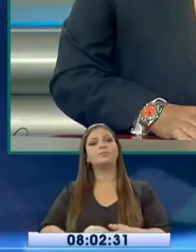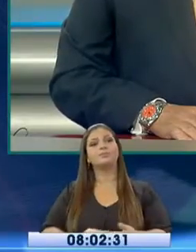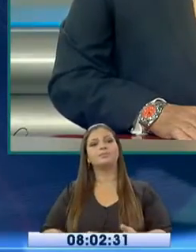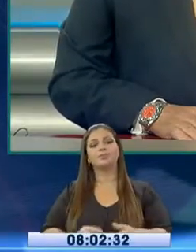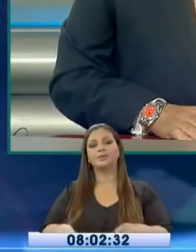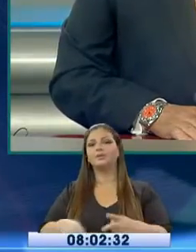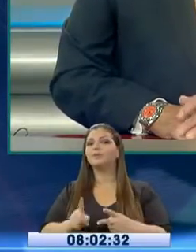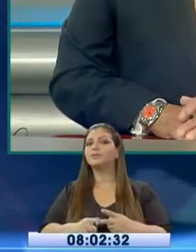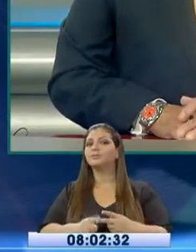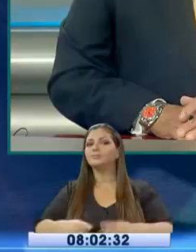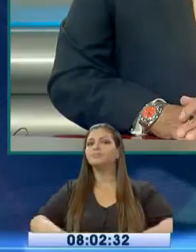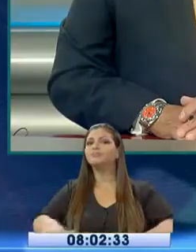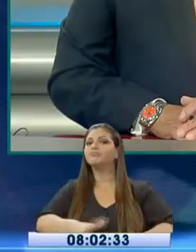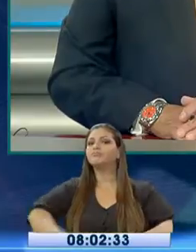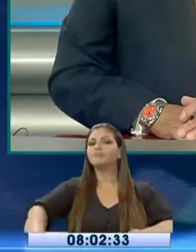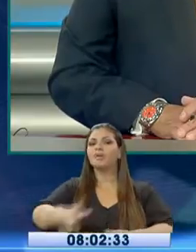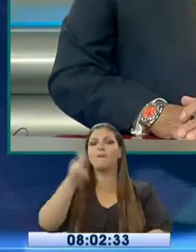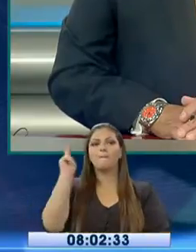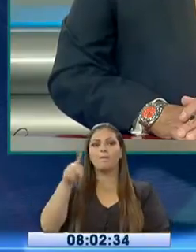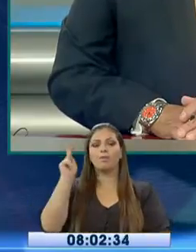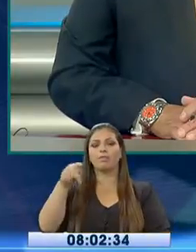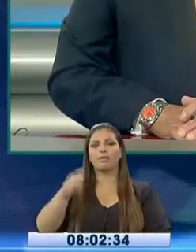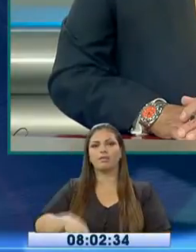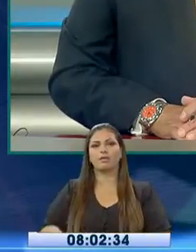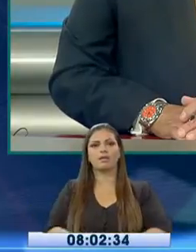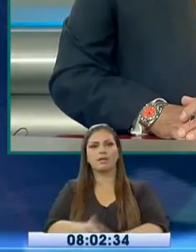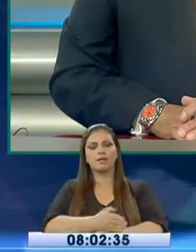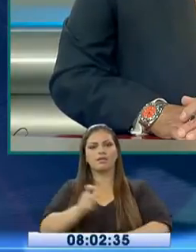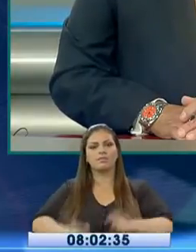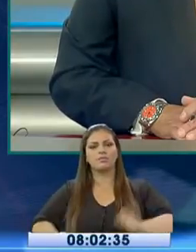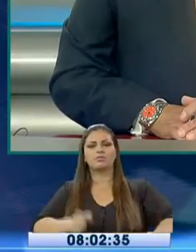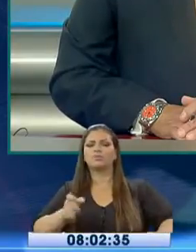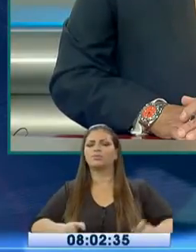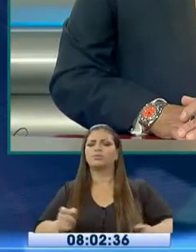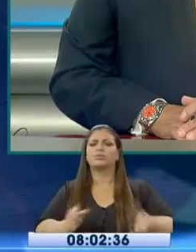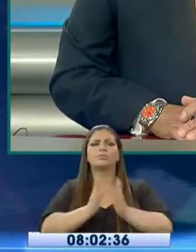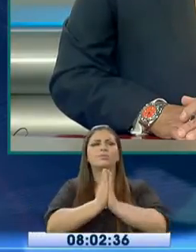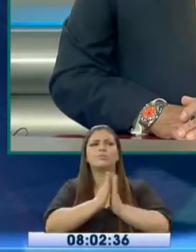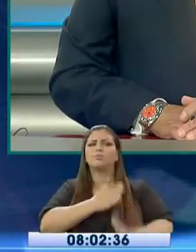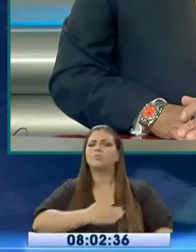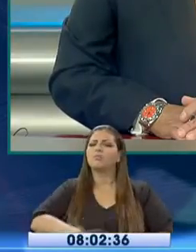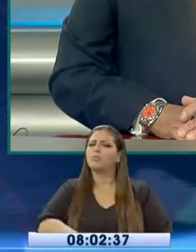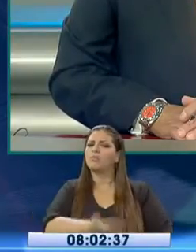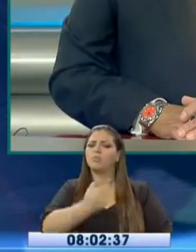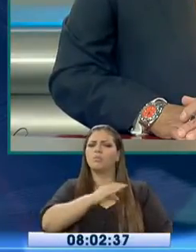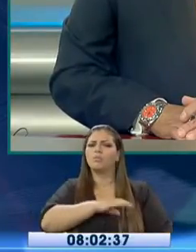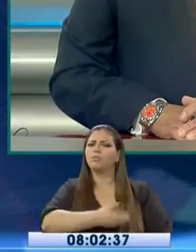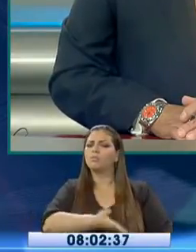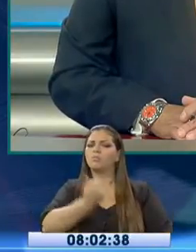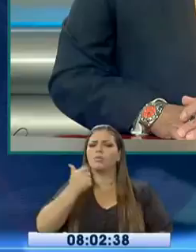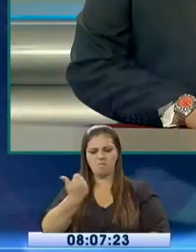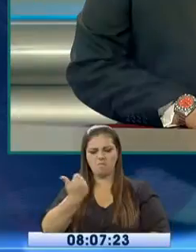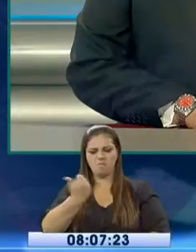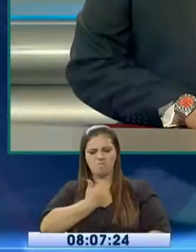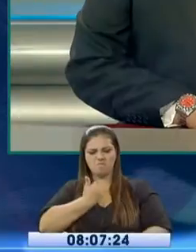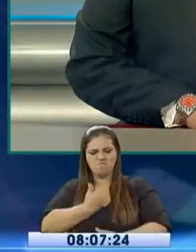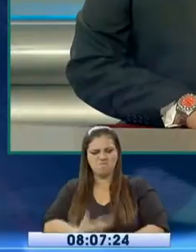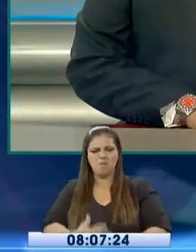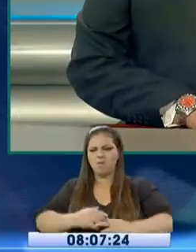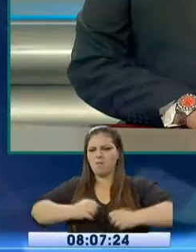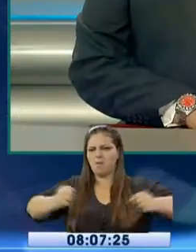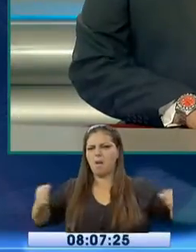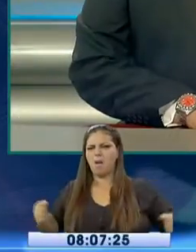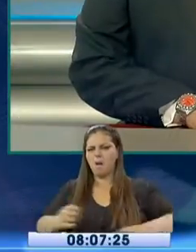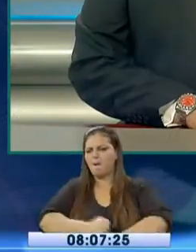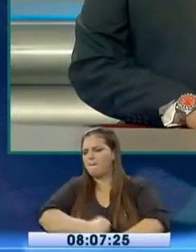como lo ha pedido la comunidad, para frenar a raya el ataque de la delincuencia, sobre todo en los transportes públicos. Perfecto. Ahora